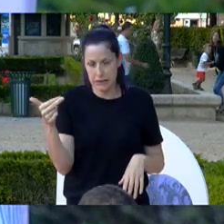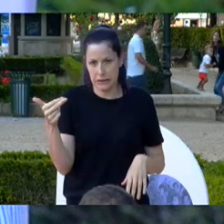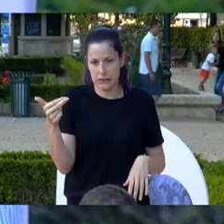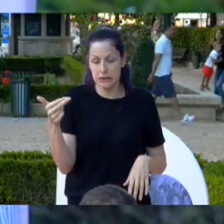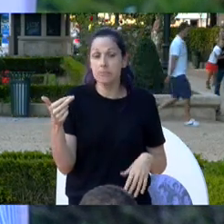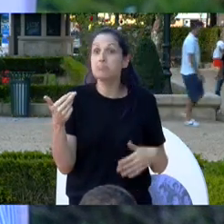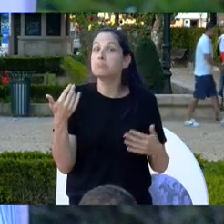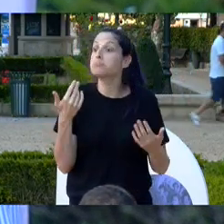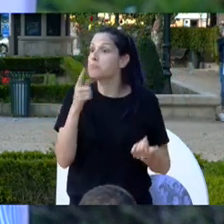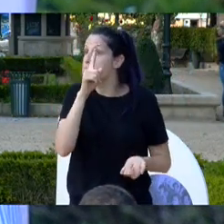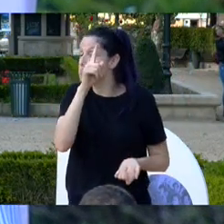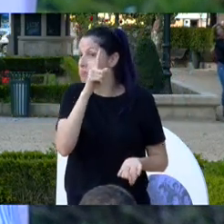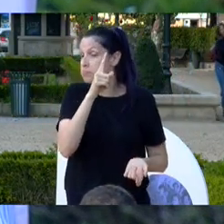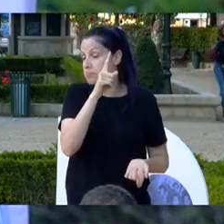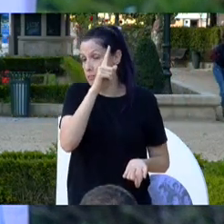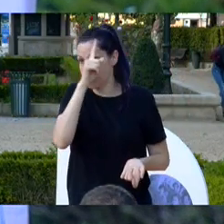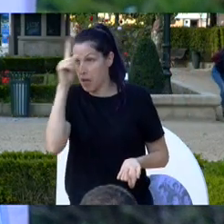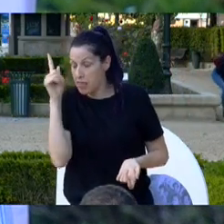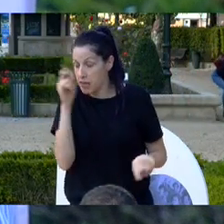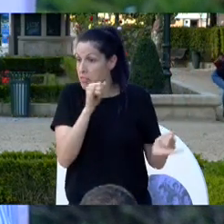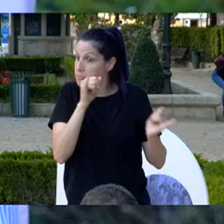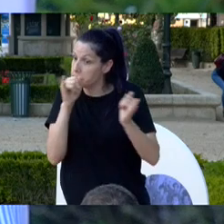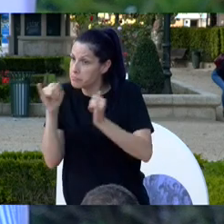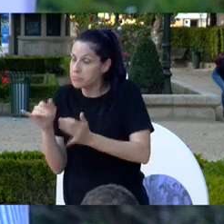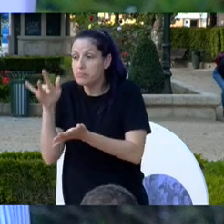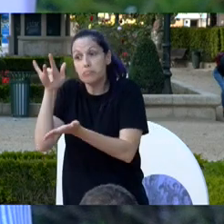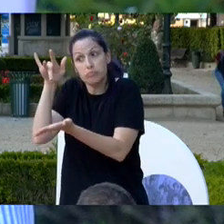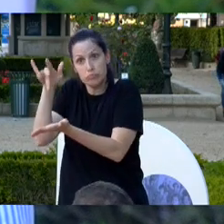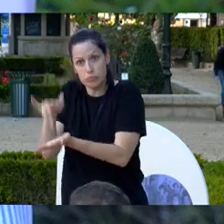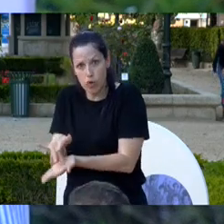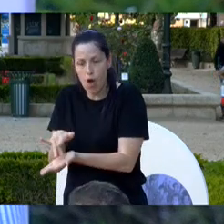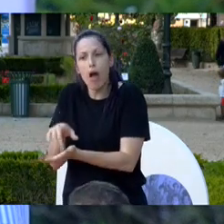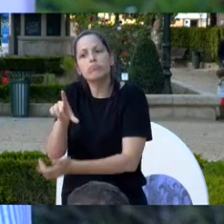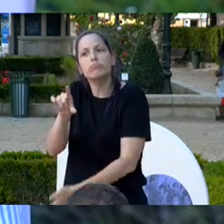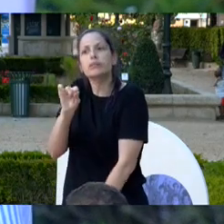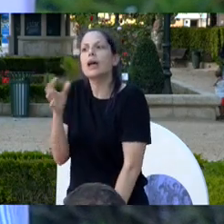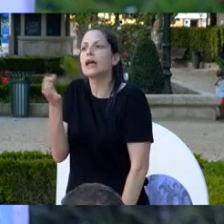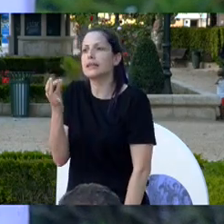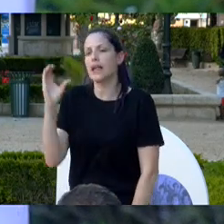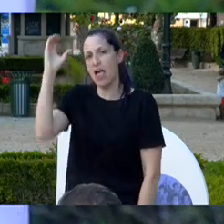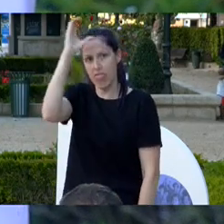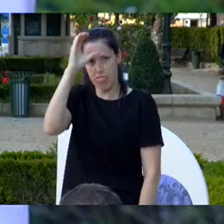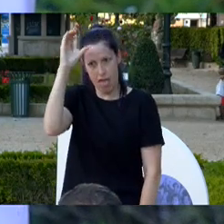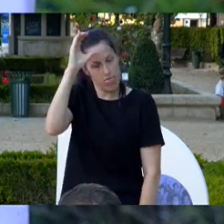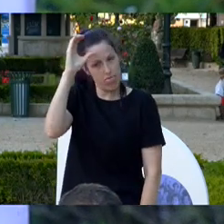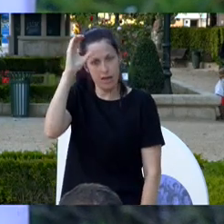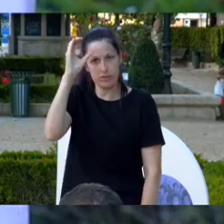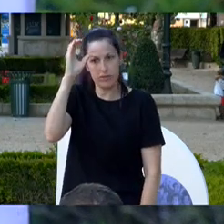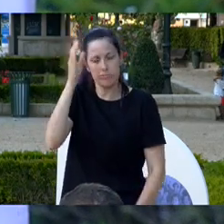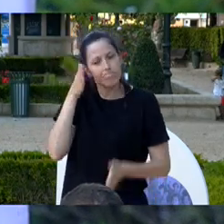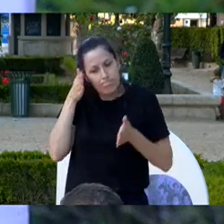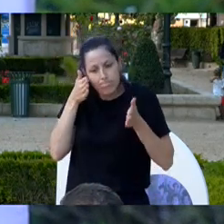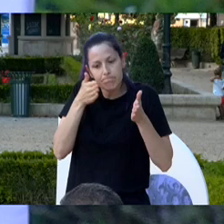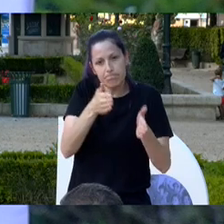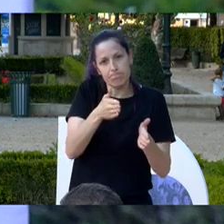ten opción na escola de ciencias ou letras, opta por ciencias. Ela colle a rama de